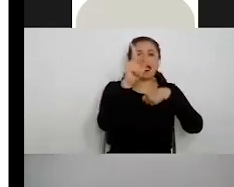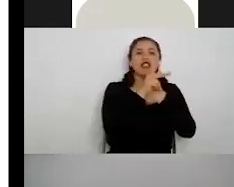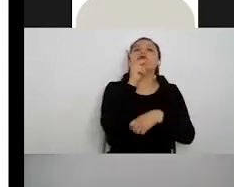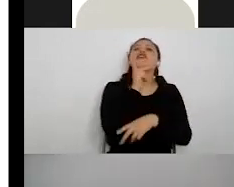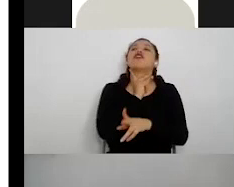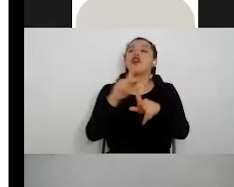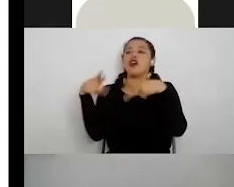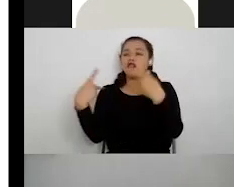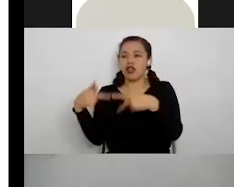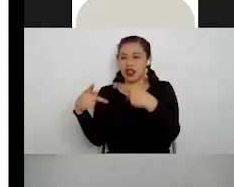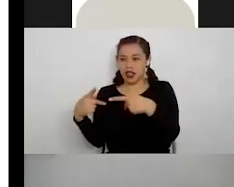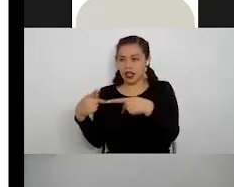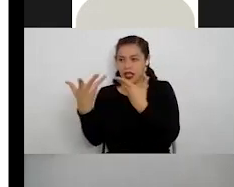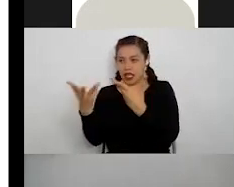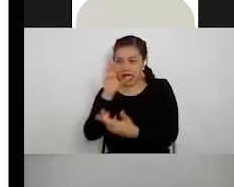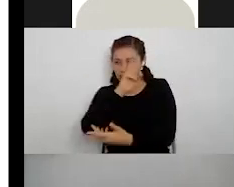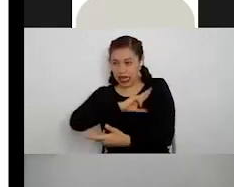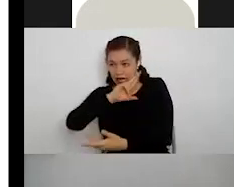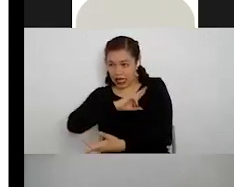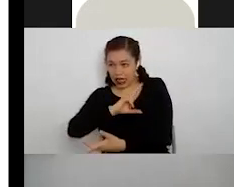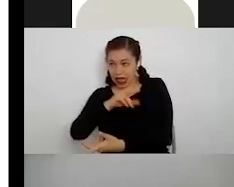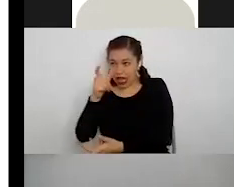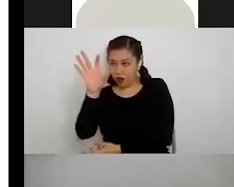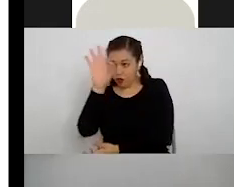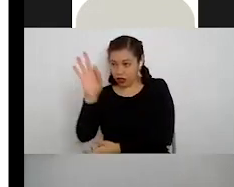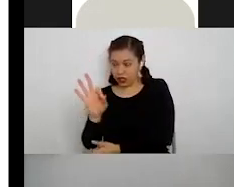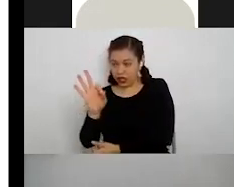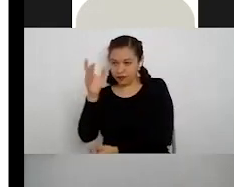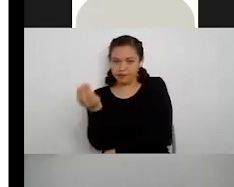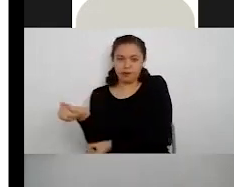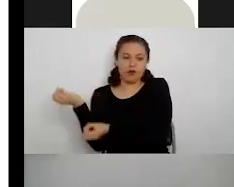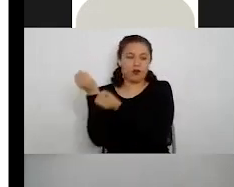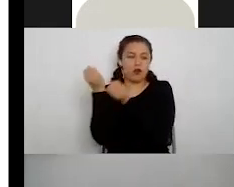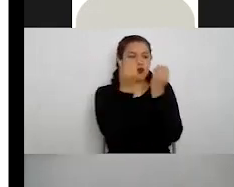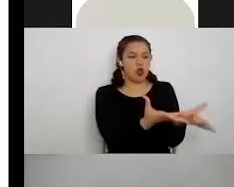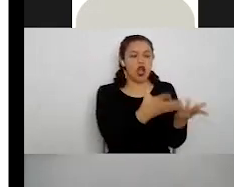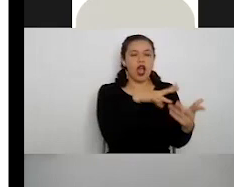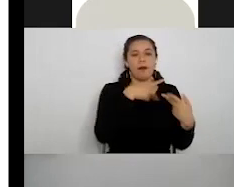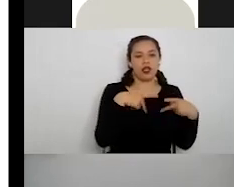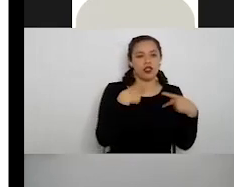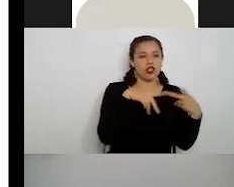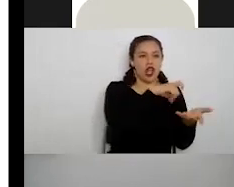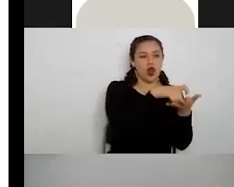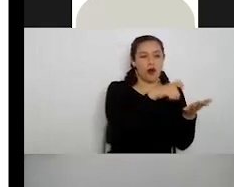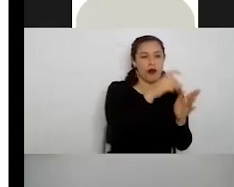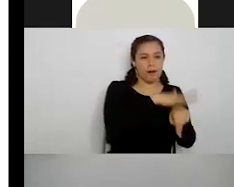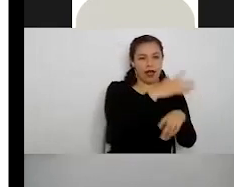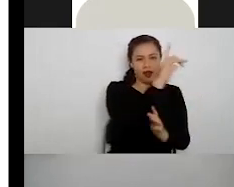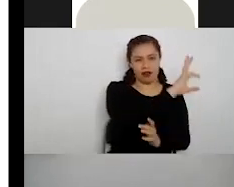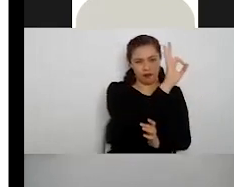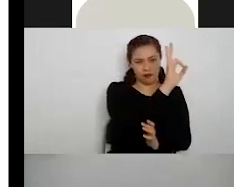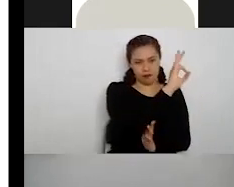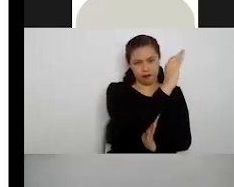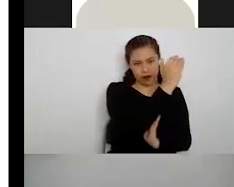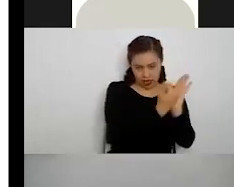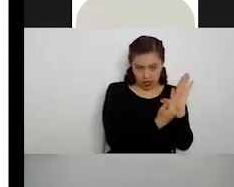que una parte de la renta de lo que ganan se lo puedan trasladar al consumo de la gasolina, pero aquí es exactamente el